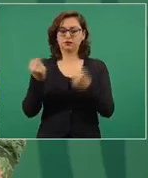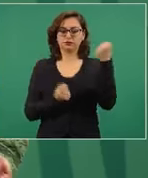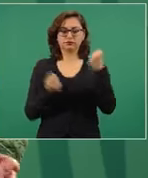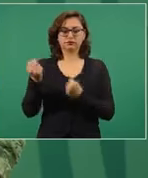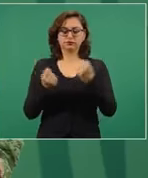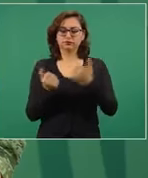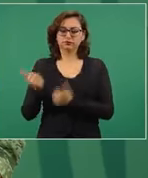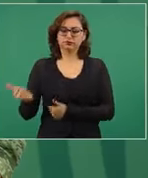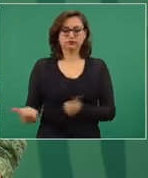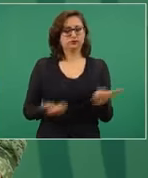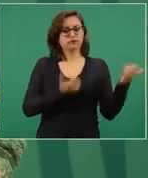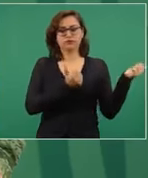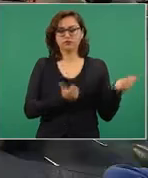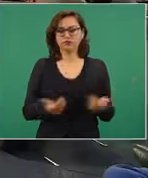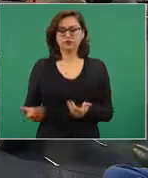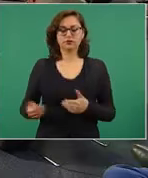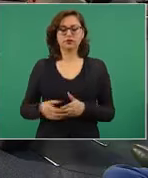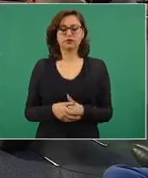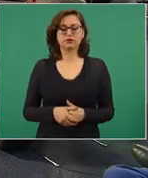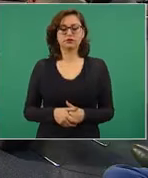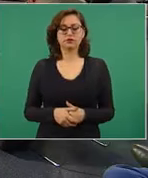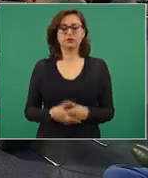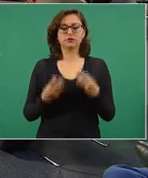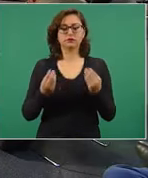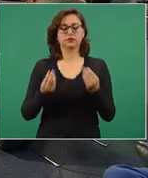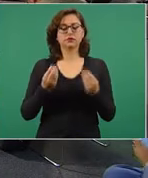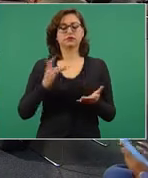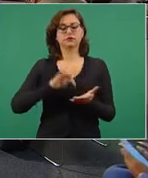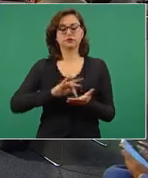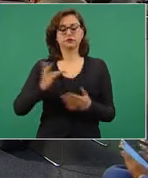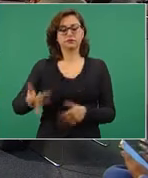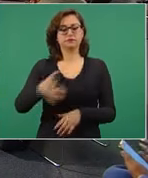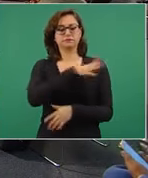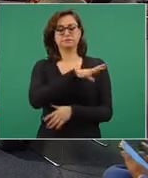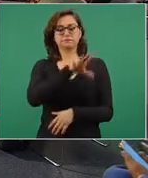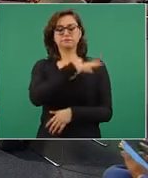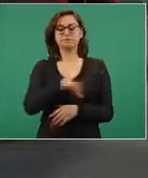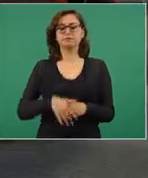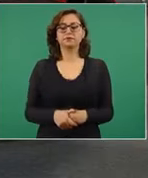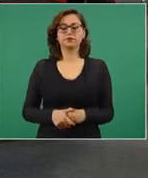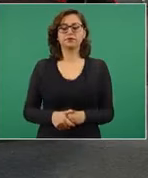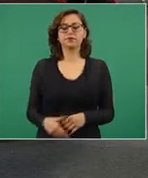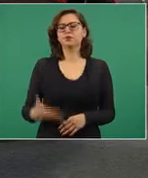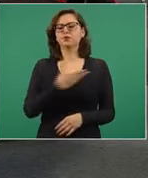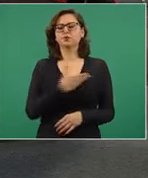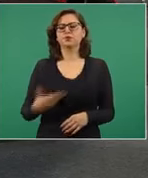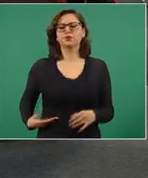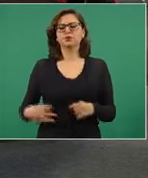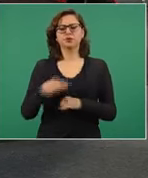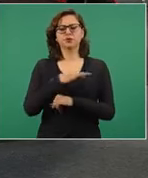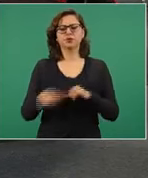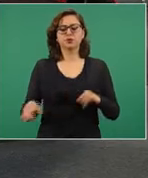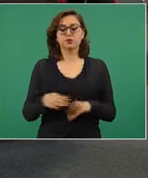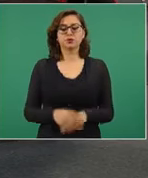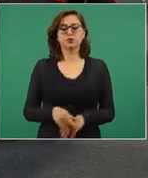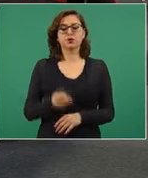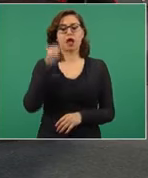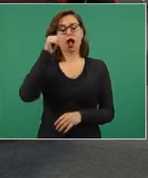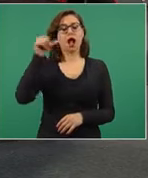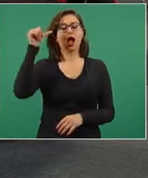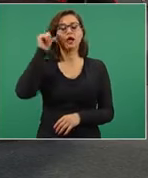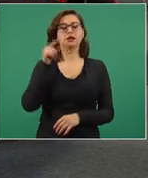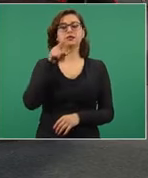salen o que entran al país. Muchas gracias, general. Finalmente, presidente, el día de ayer tuvo esta reunión con gobernadores y